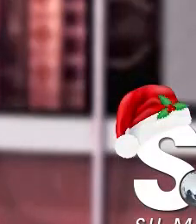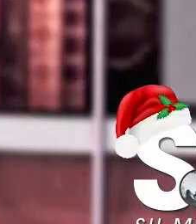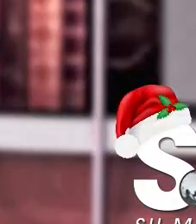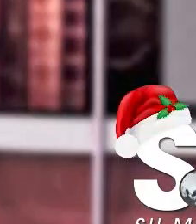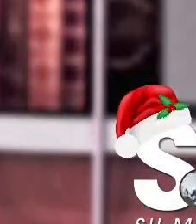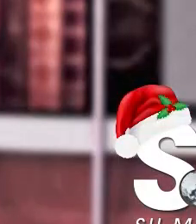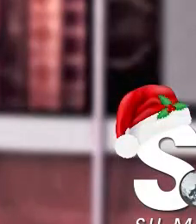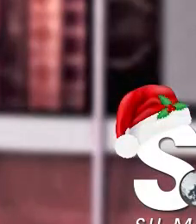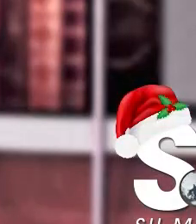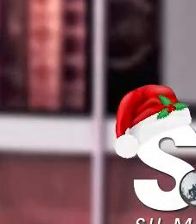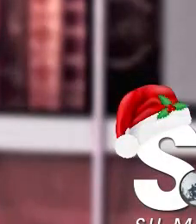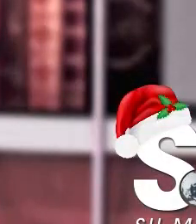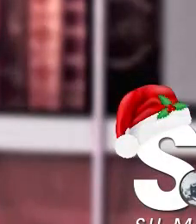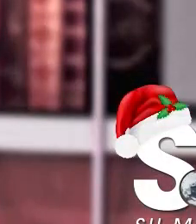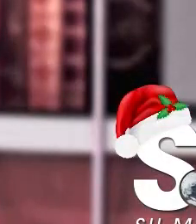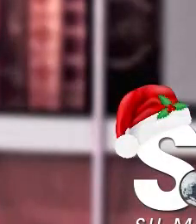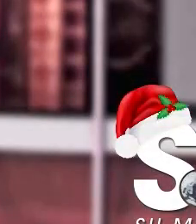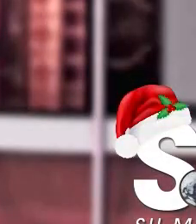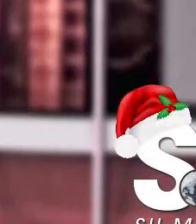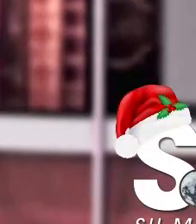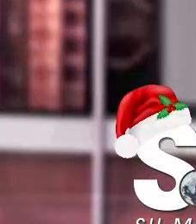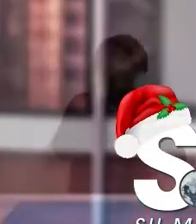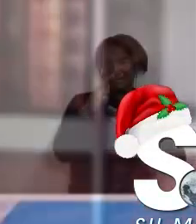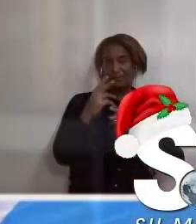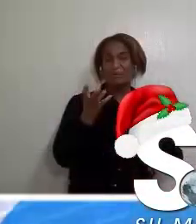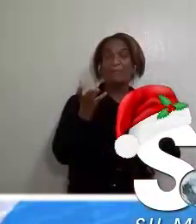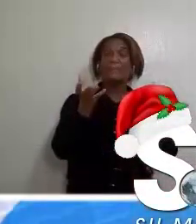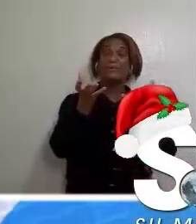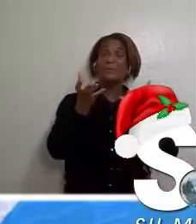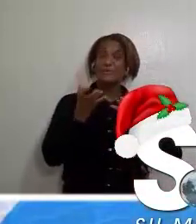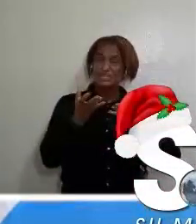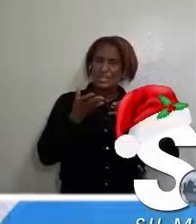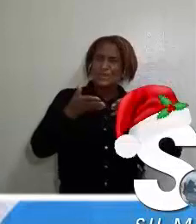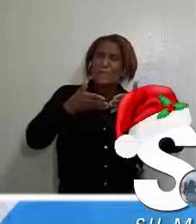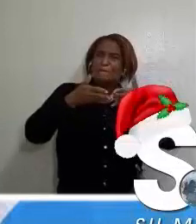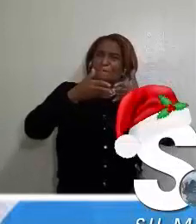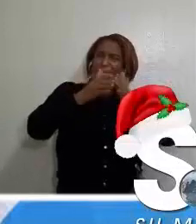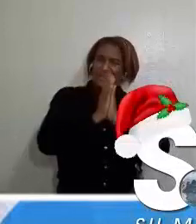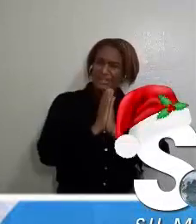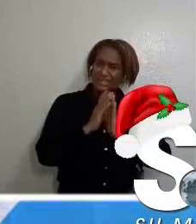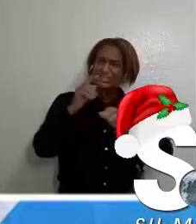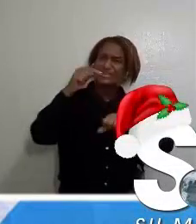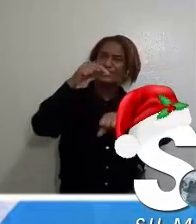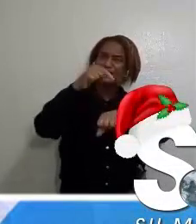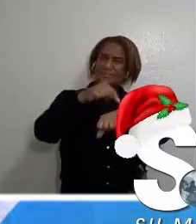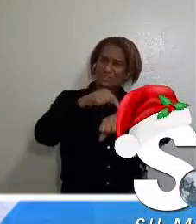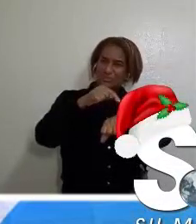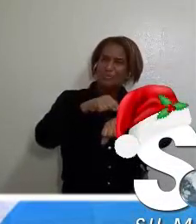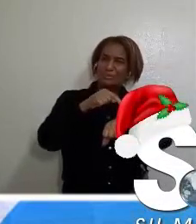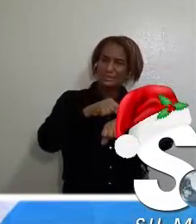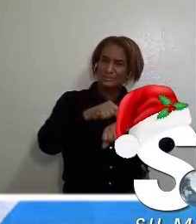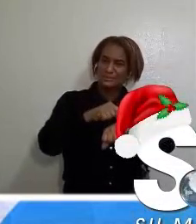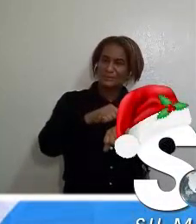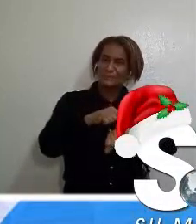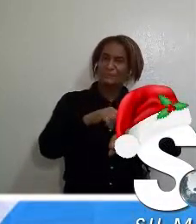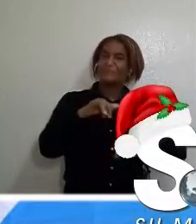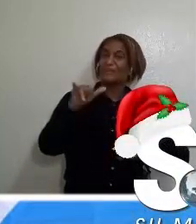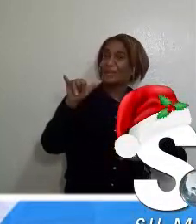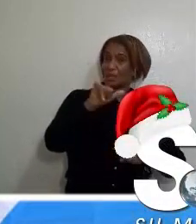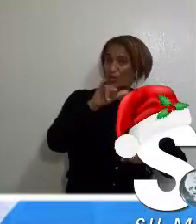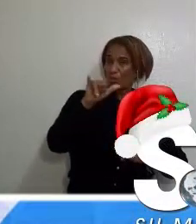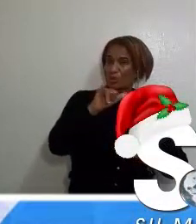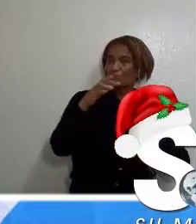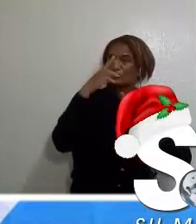recuerdos sino para que lo apliquen porque usted puede tener la divergencia que quiera en materia por ejemplo de la prédica